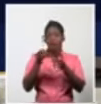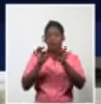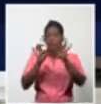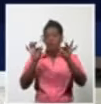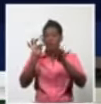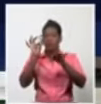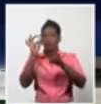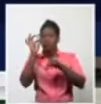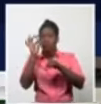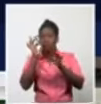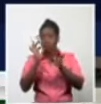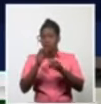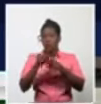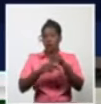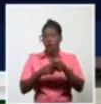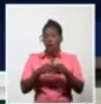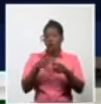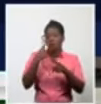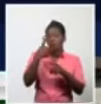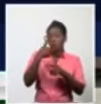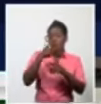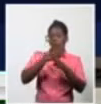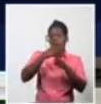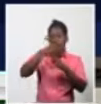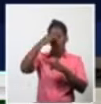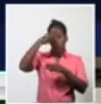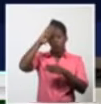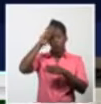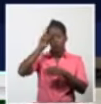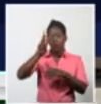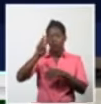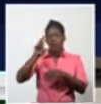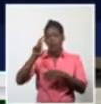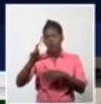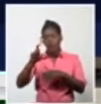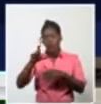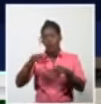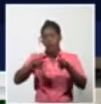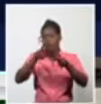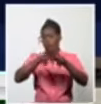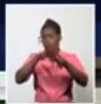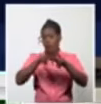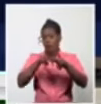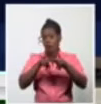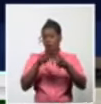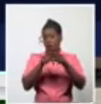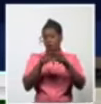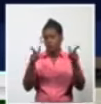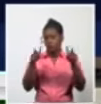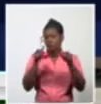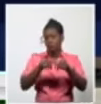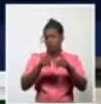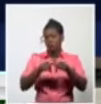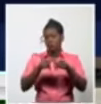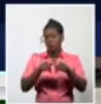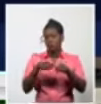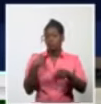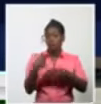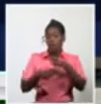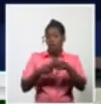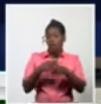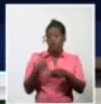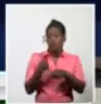Cuba, está Villa Clara, aquí en La Habana hay varios, y hemos tenido que hacer algunos